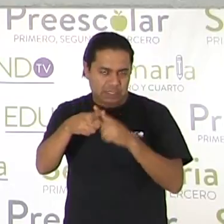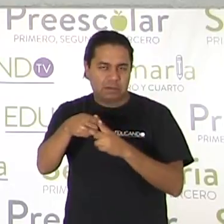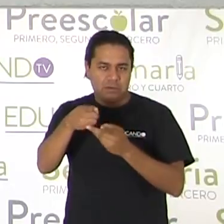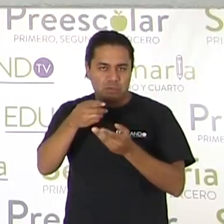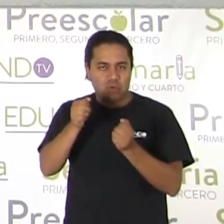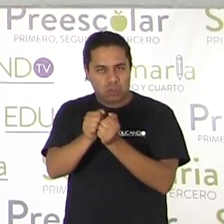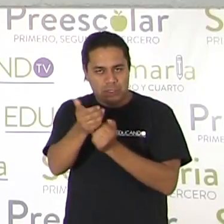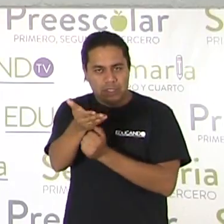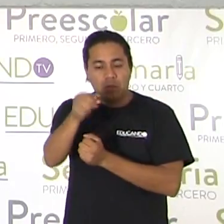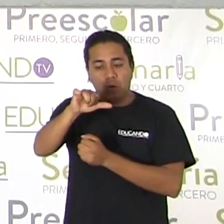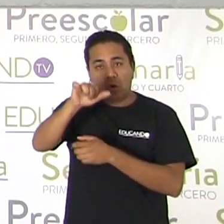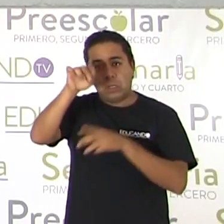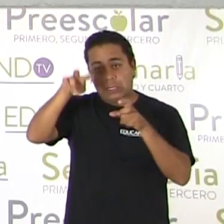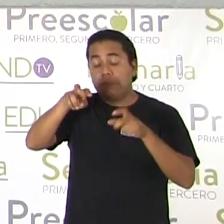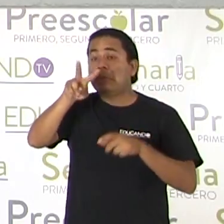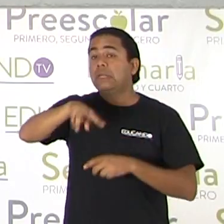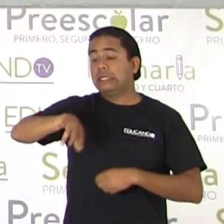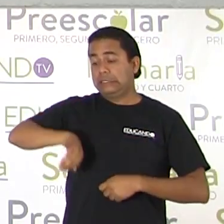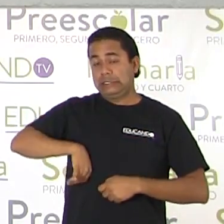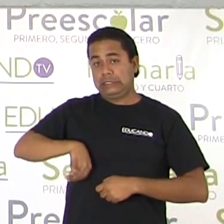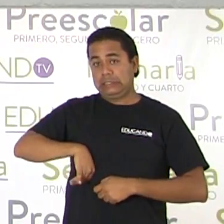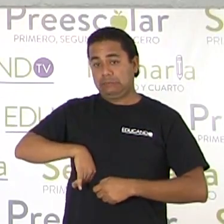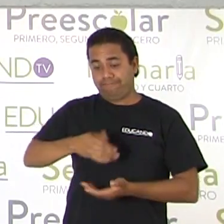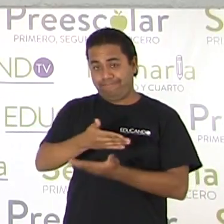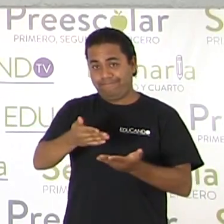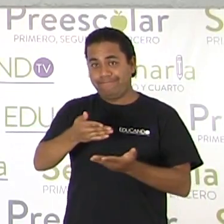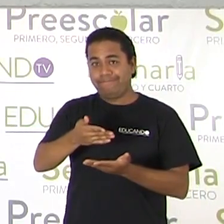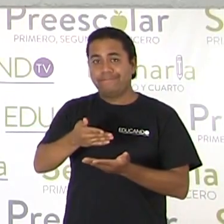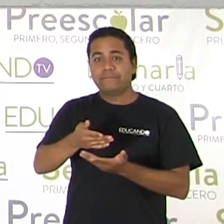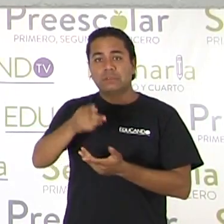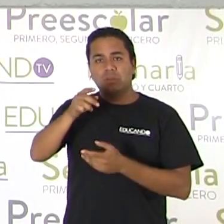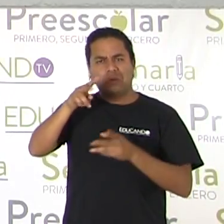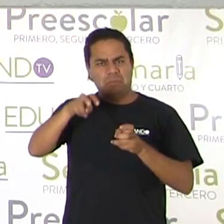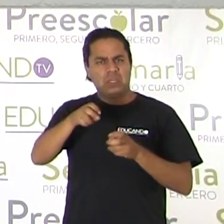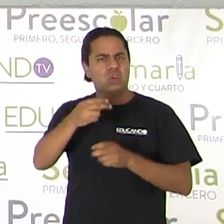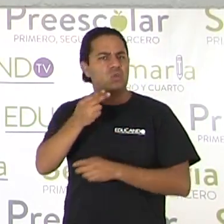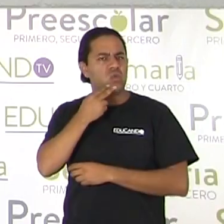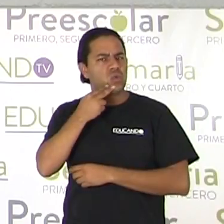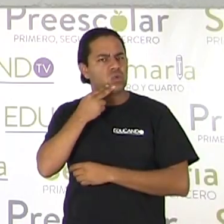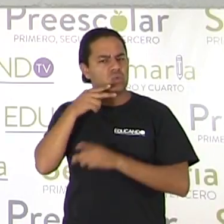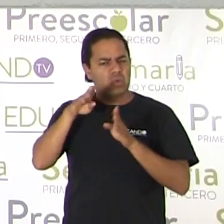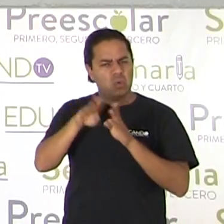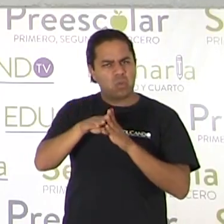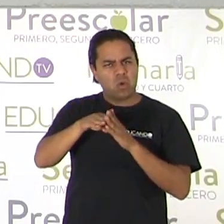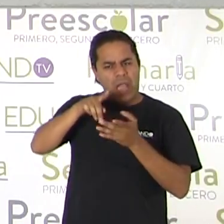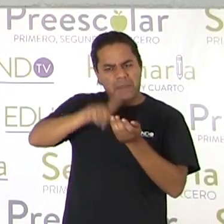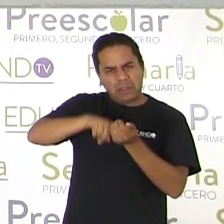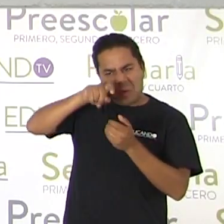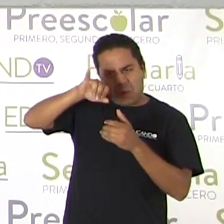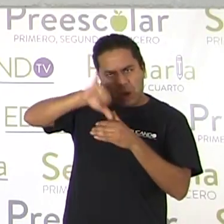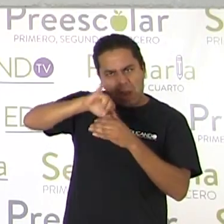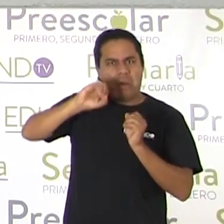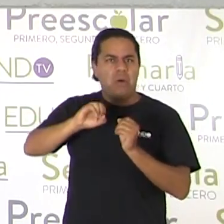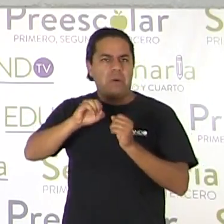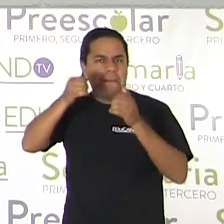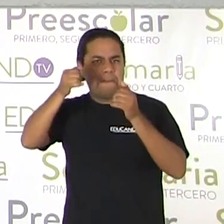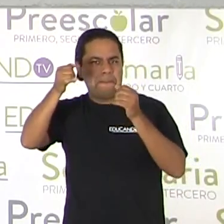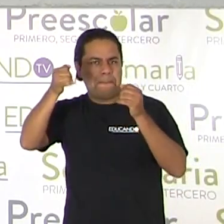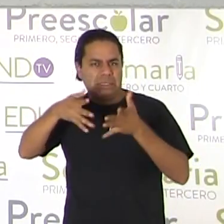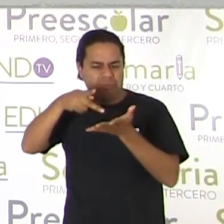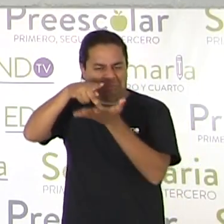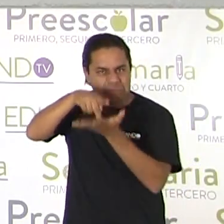El tema de hoy es muy interesante, niños y niñas, y se llama uso de las unidades de capacidad y peso. Para ello